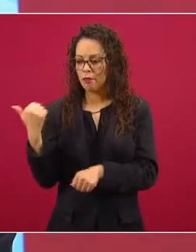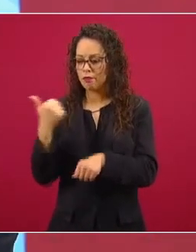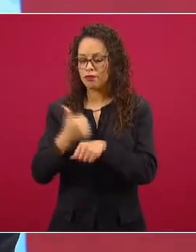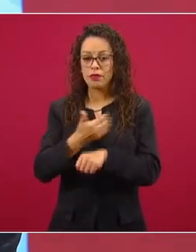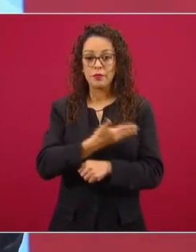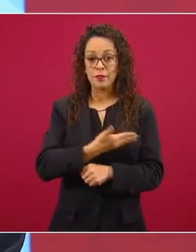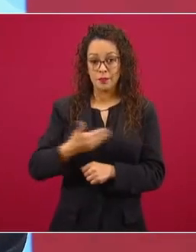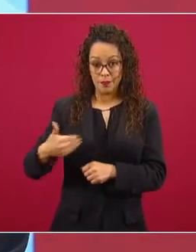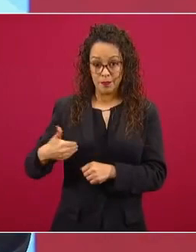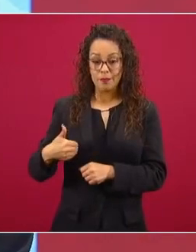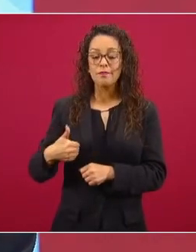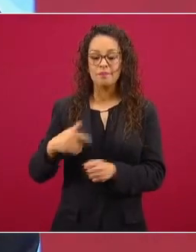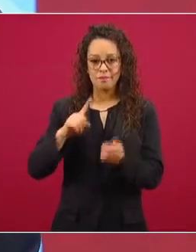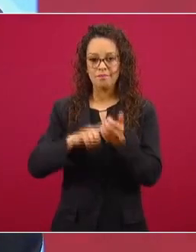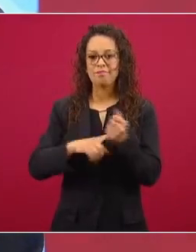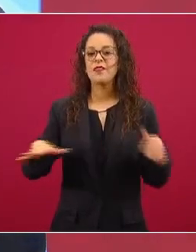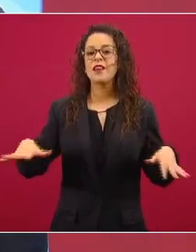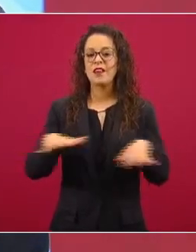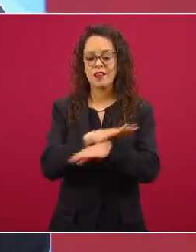porque